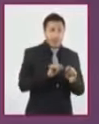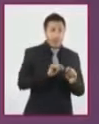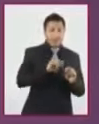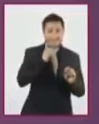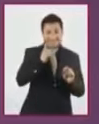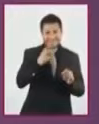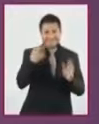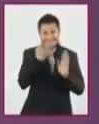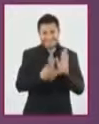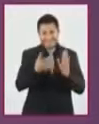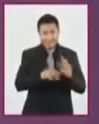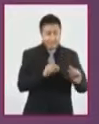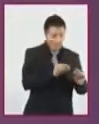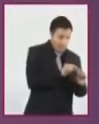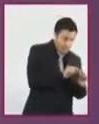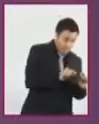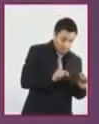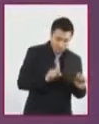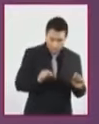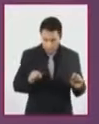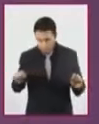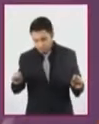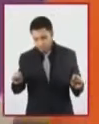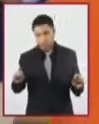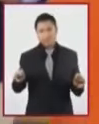el punto inicial y el punto final.